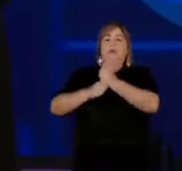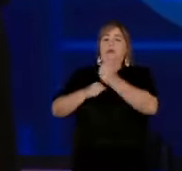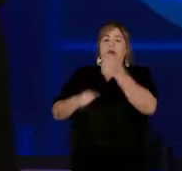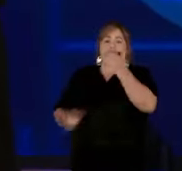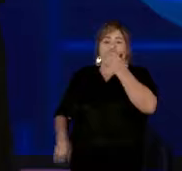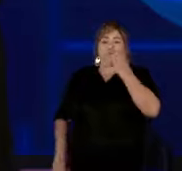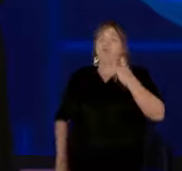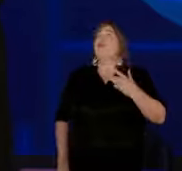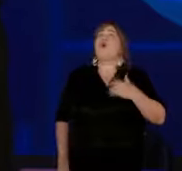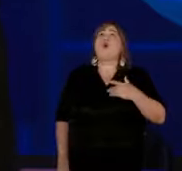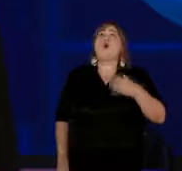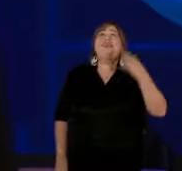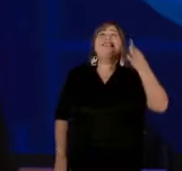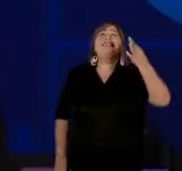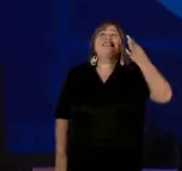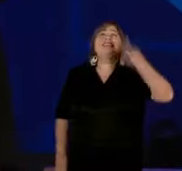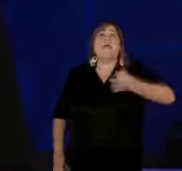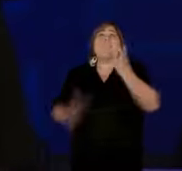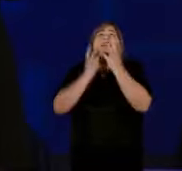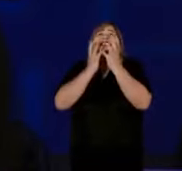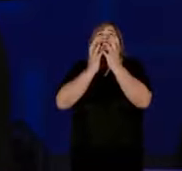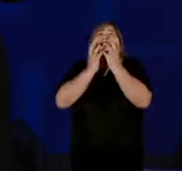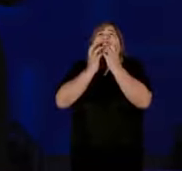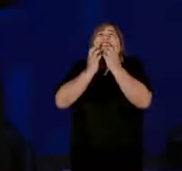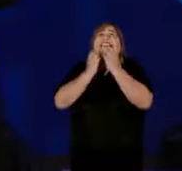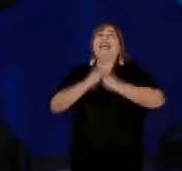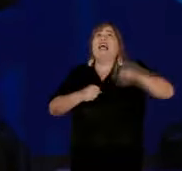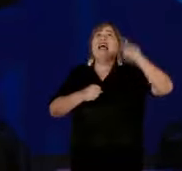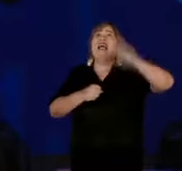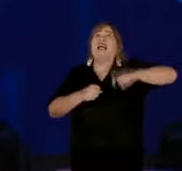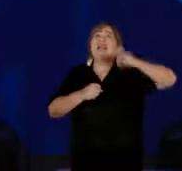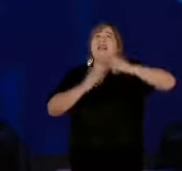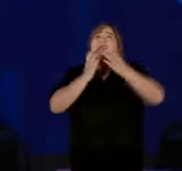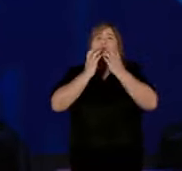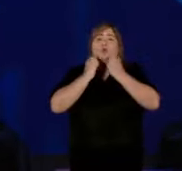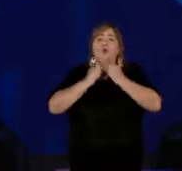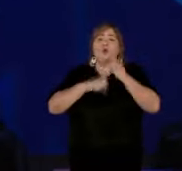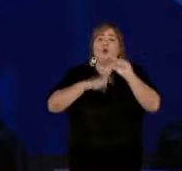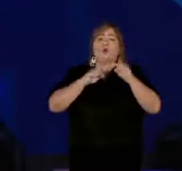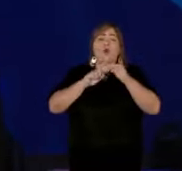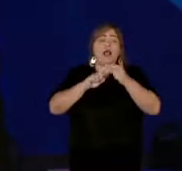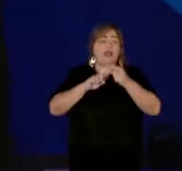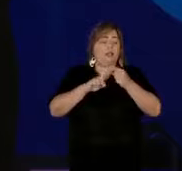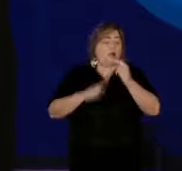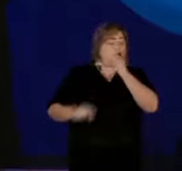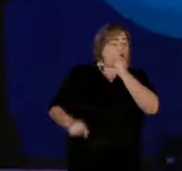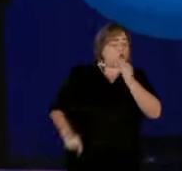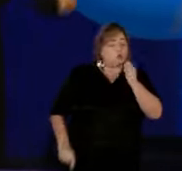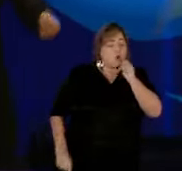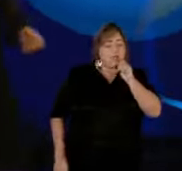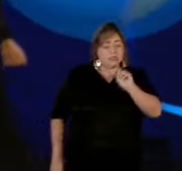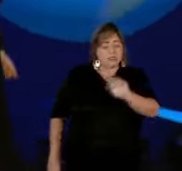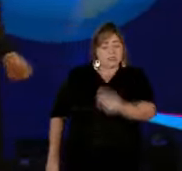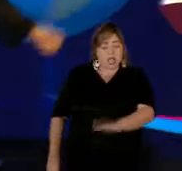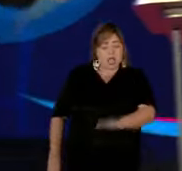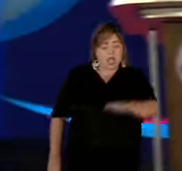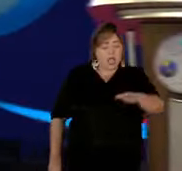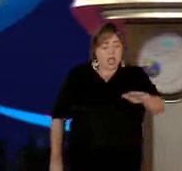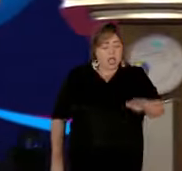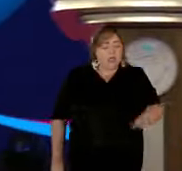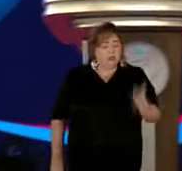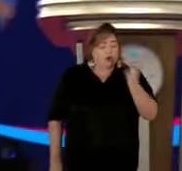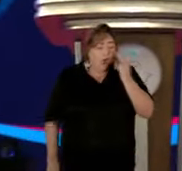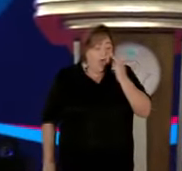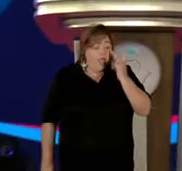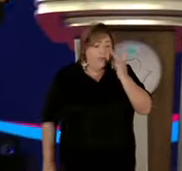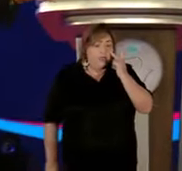recibir. Yo todos los días necesito. Y cuando ellos se paran ahí, las nenas, las que son gemelas, la chiquita de Helio, esa chiquita,